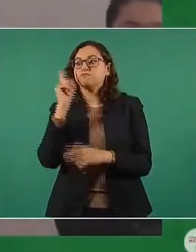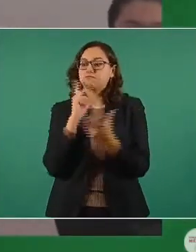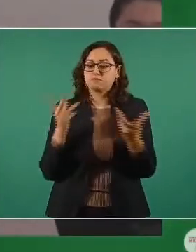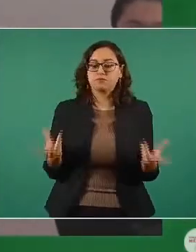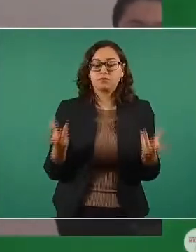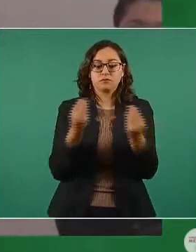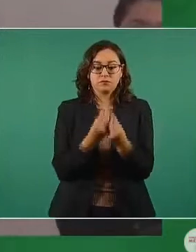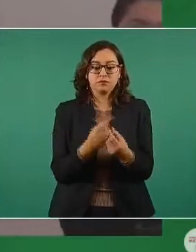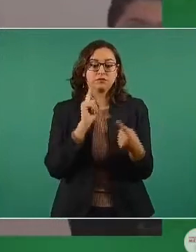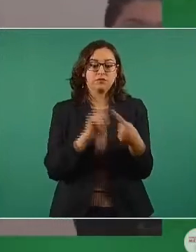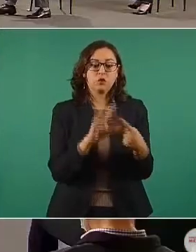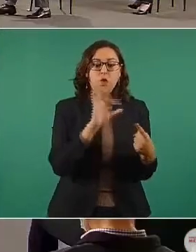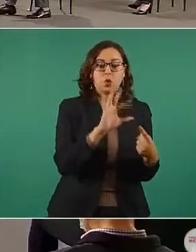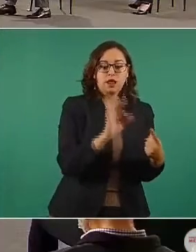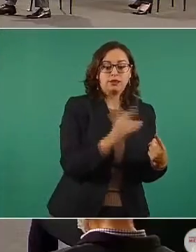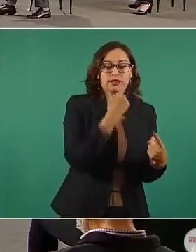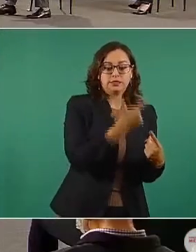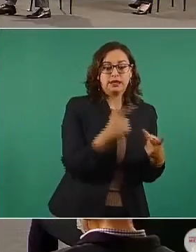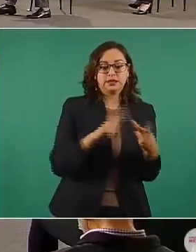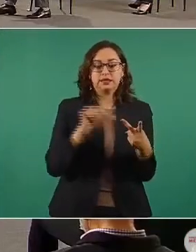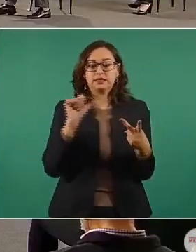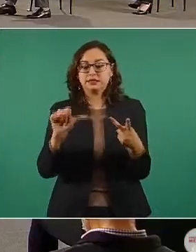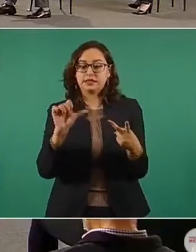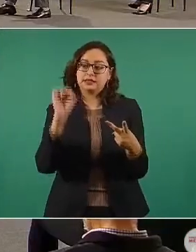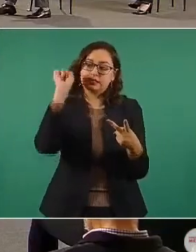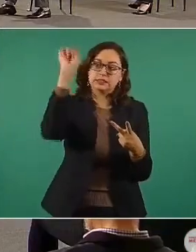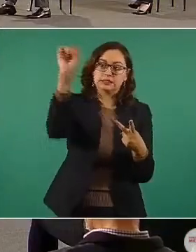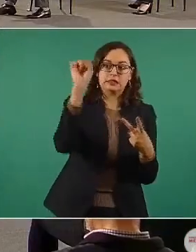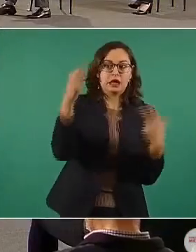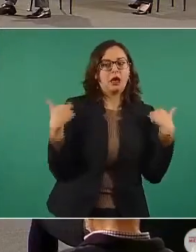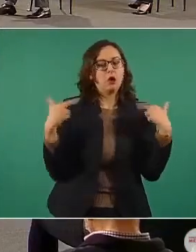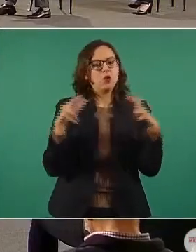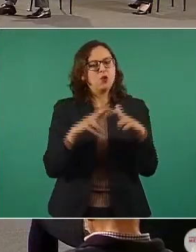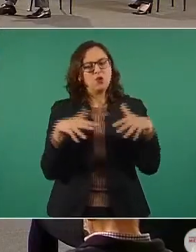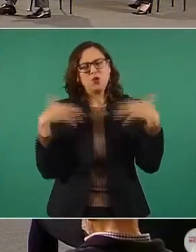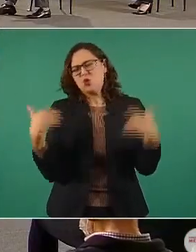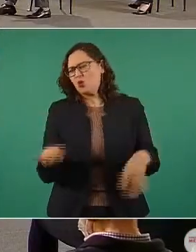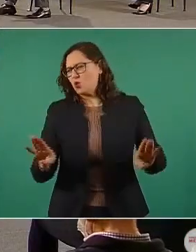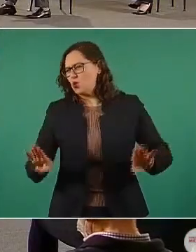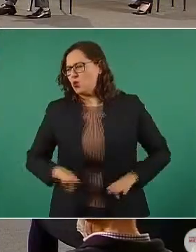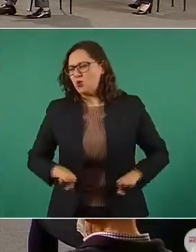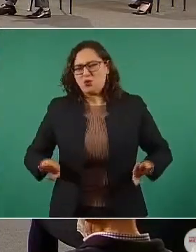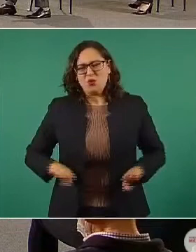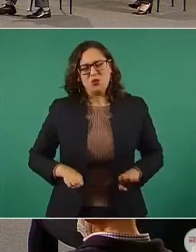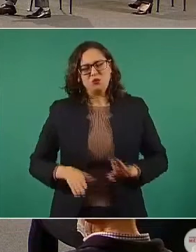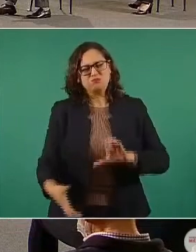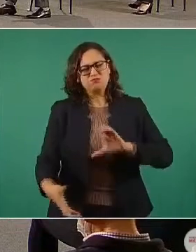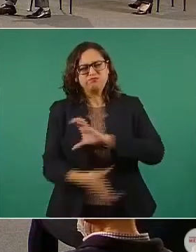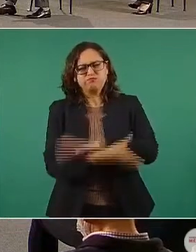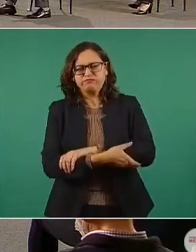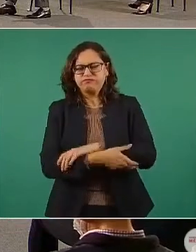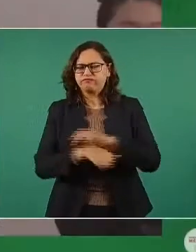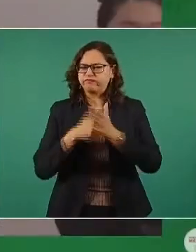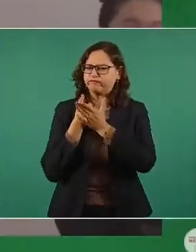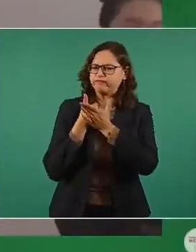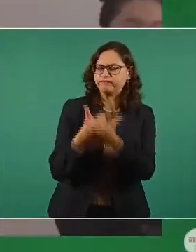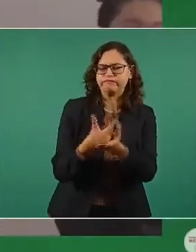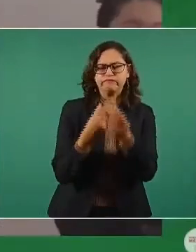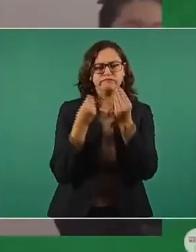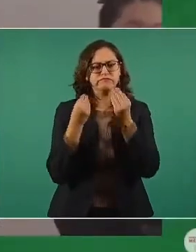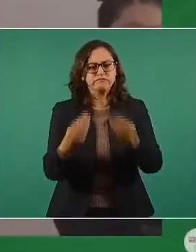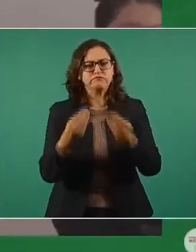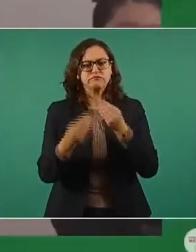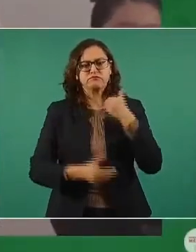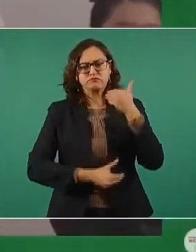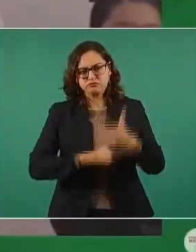Sindicato de Maestros, la 47 y la 16, han sido extraordinariamente solidarios, nos han ayudado muchísimo en este proceso y bueno, pues